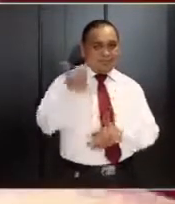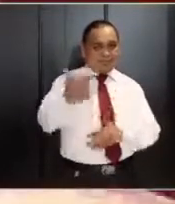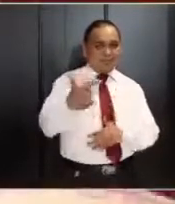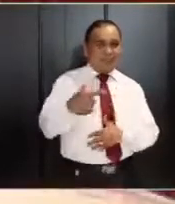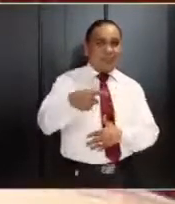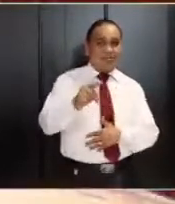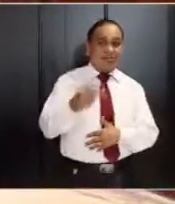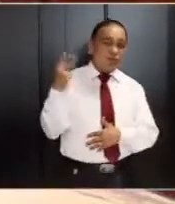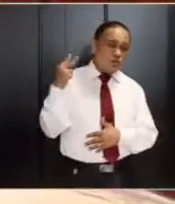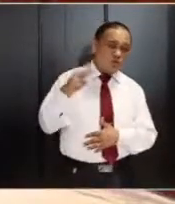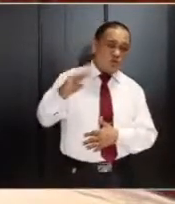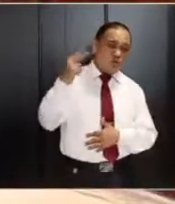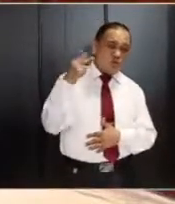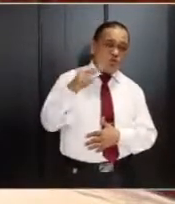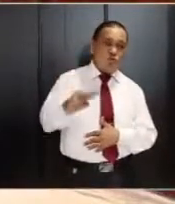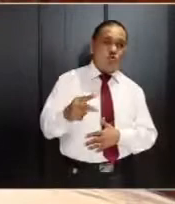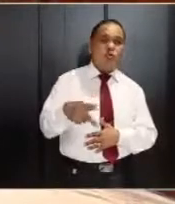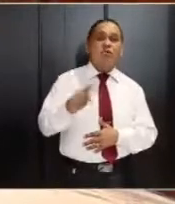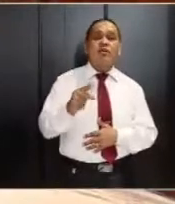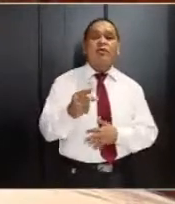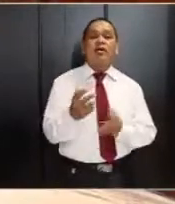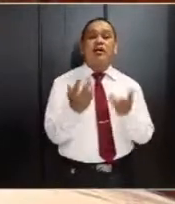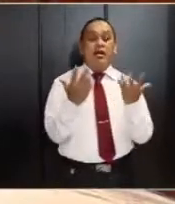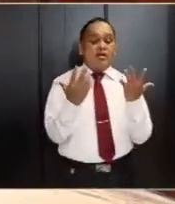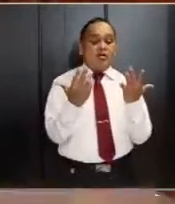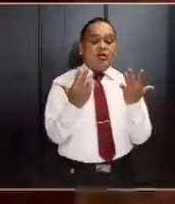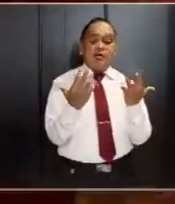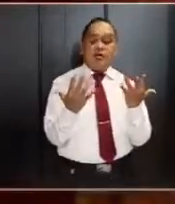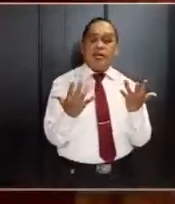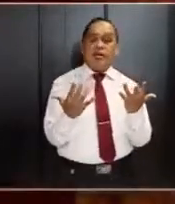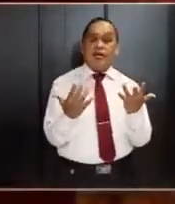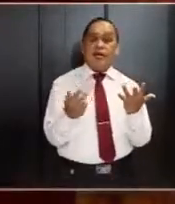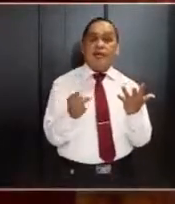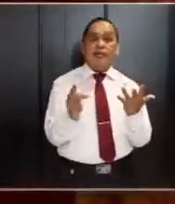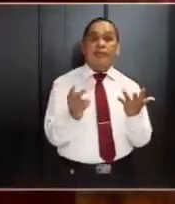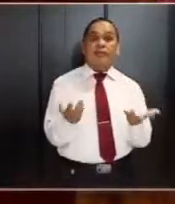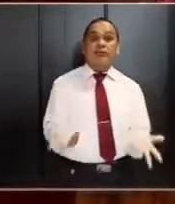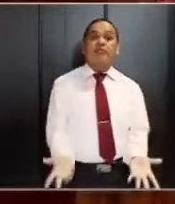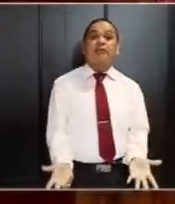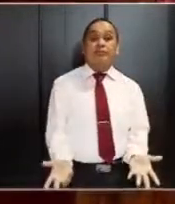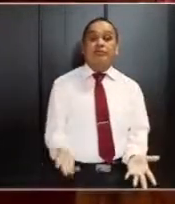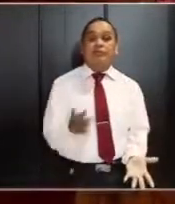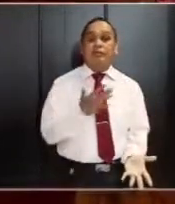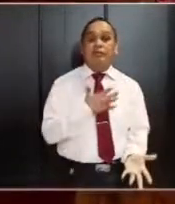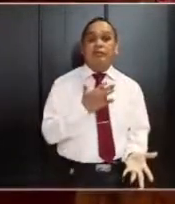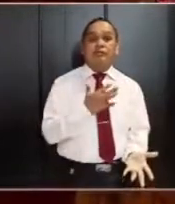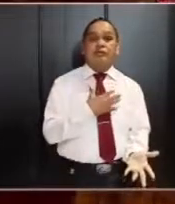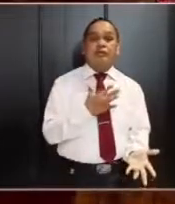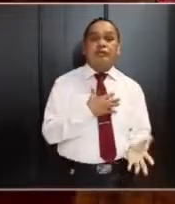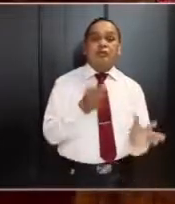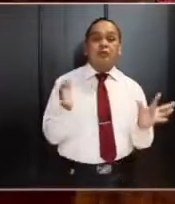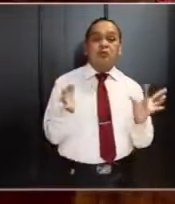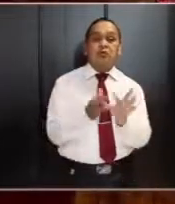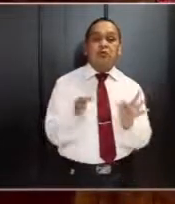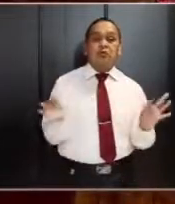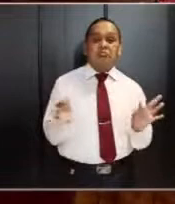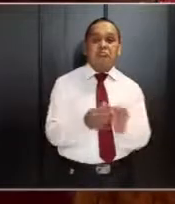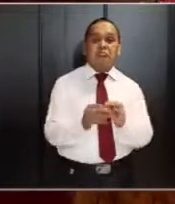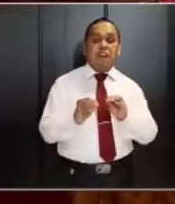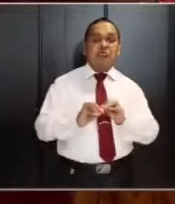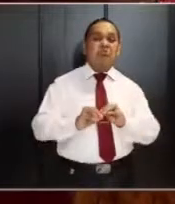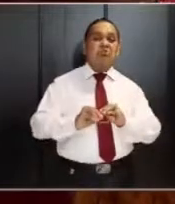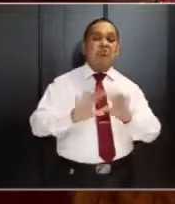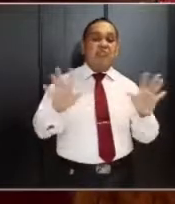Pero ¿con qué dedos cuentan, no? Porque la verdad están atrasados. Pero ya lo aclaré, que sacamos, si hubiesen hecho